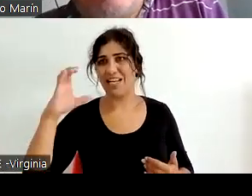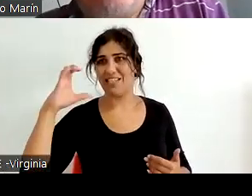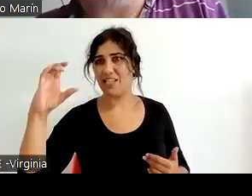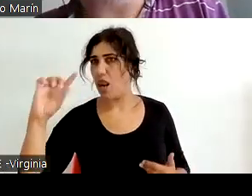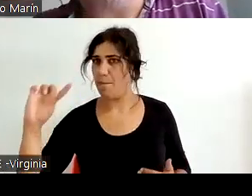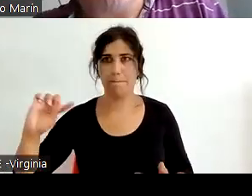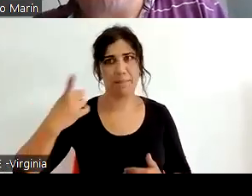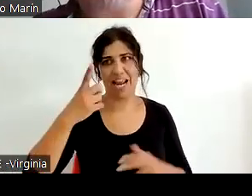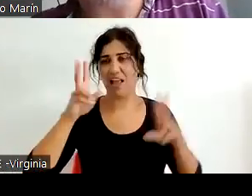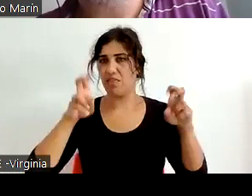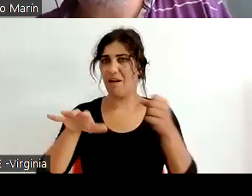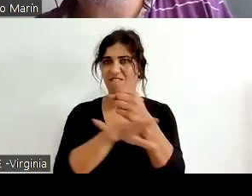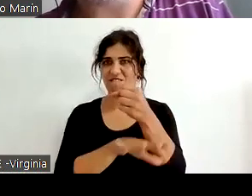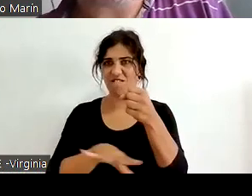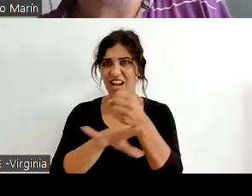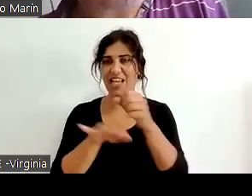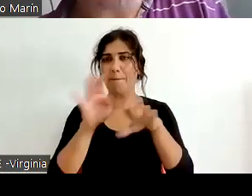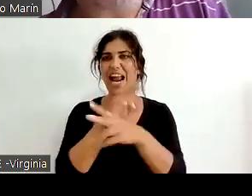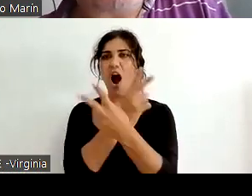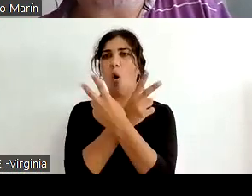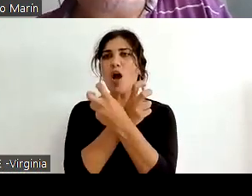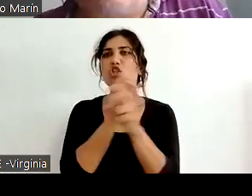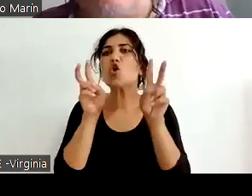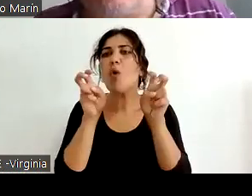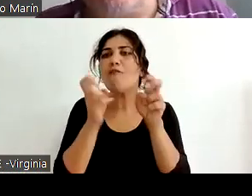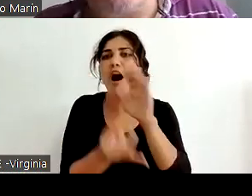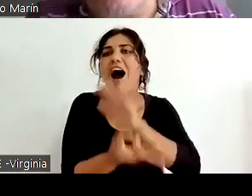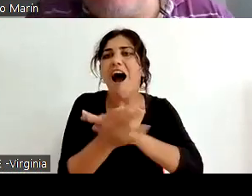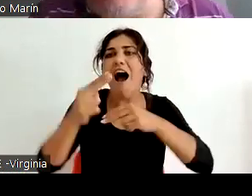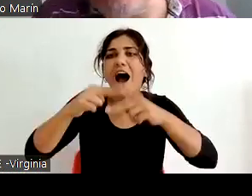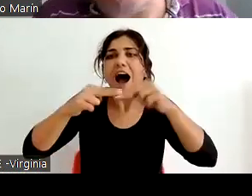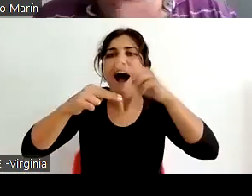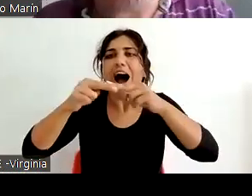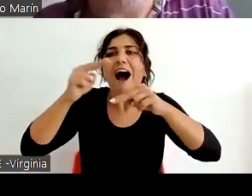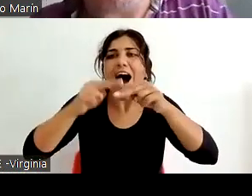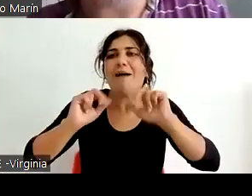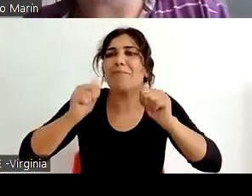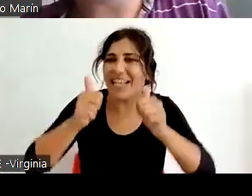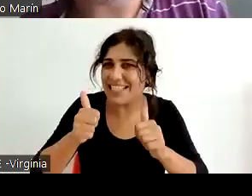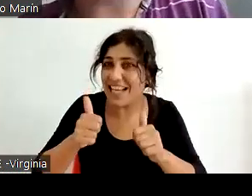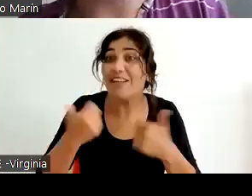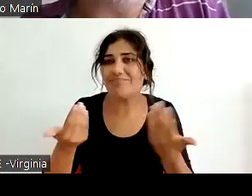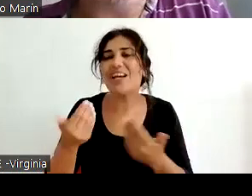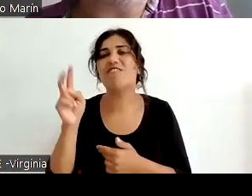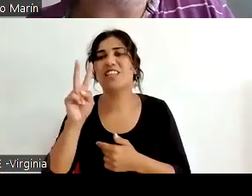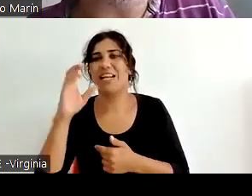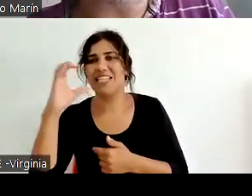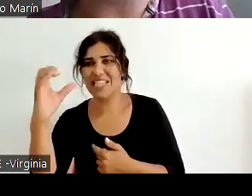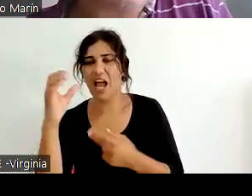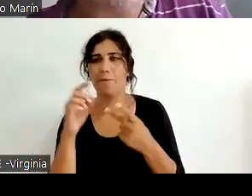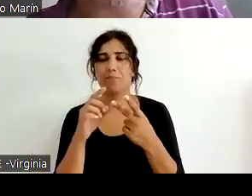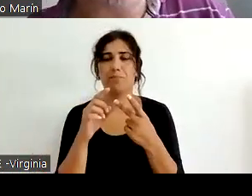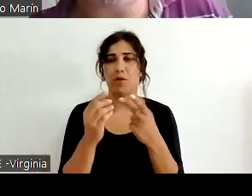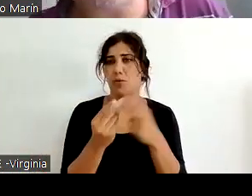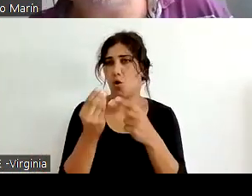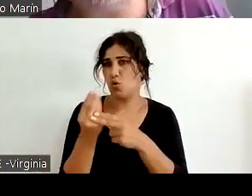que se genere el nuevo hueso. Por lo tanto, la vitamina C va a ser esencial. Hemos dicho proteína y vitamina C. Cualquier producto que lleve vitamina C,